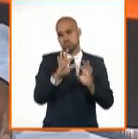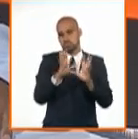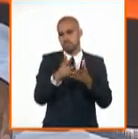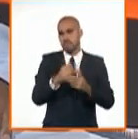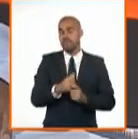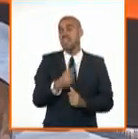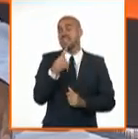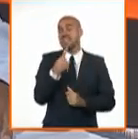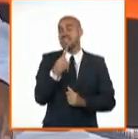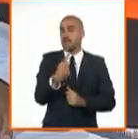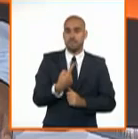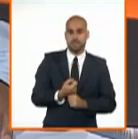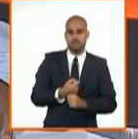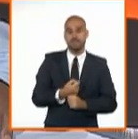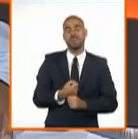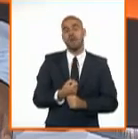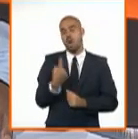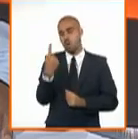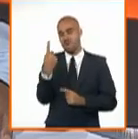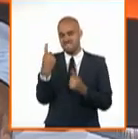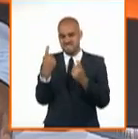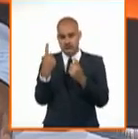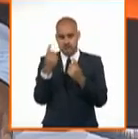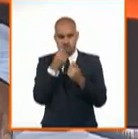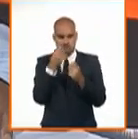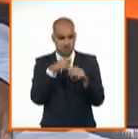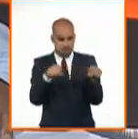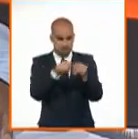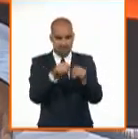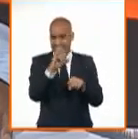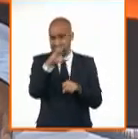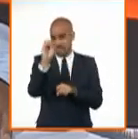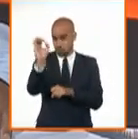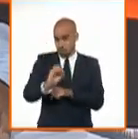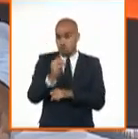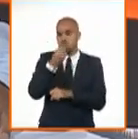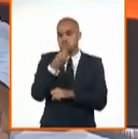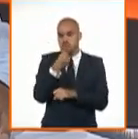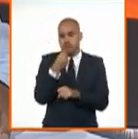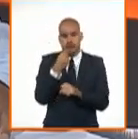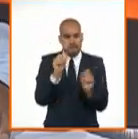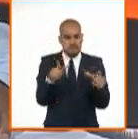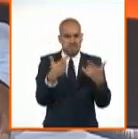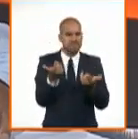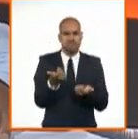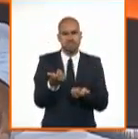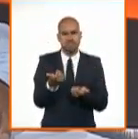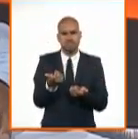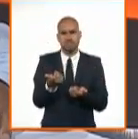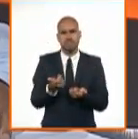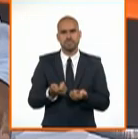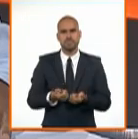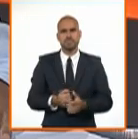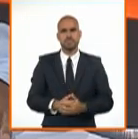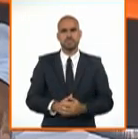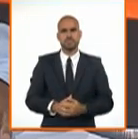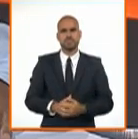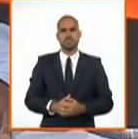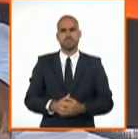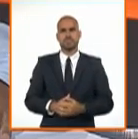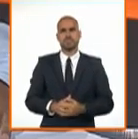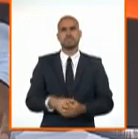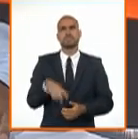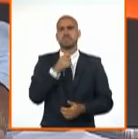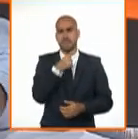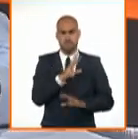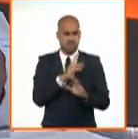potencia que es la que nos faltaría para completar ese 60 por ciento que es la potencia que cae en limitación que también el ministro